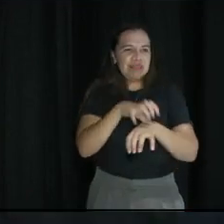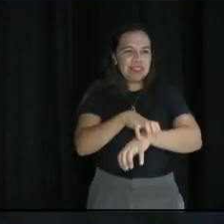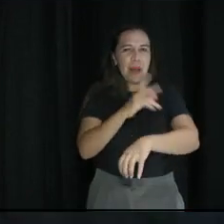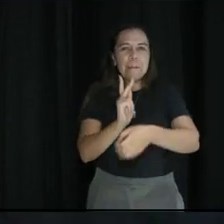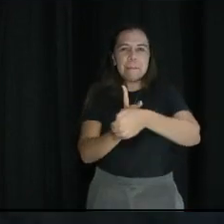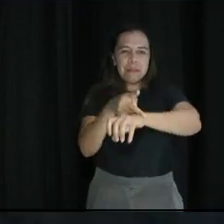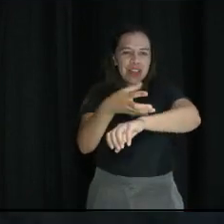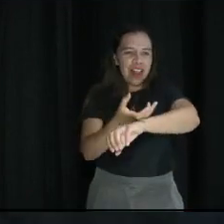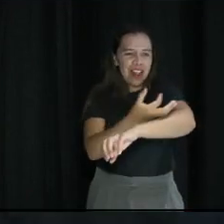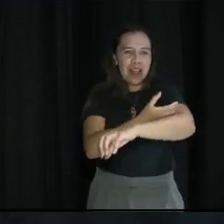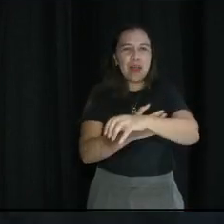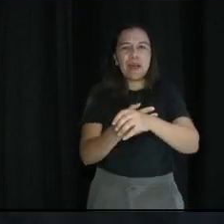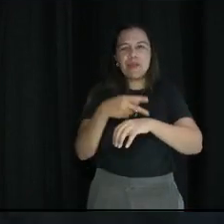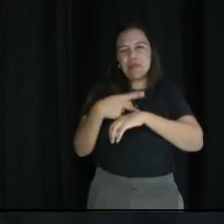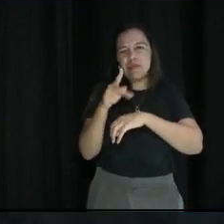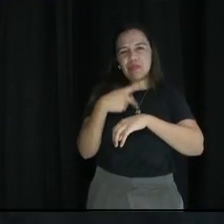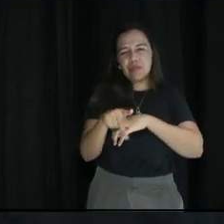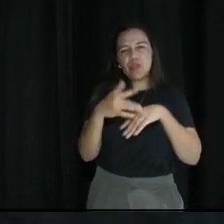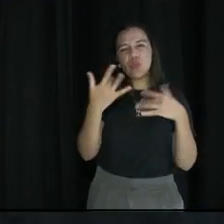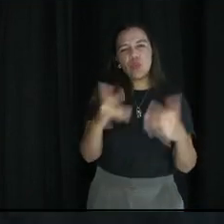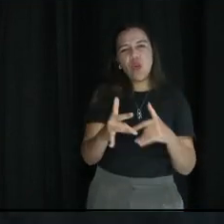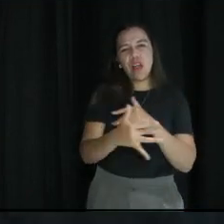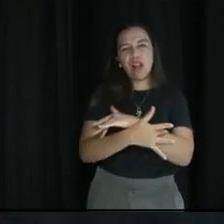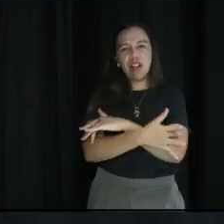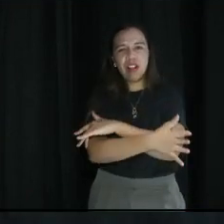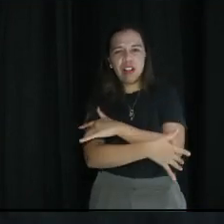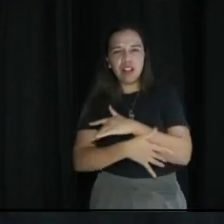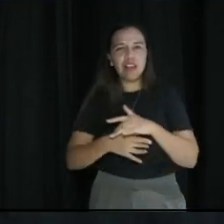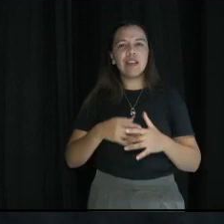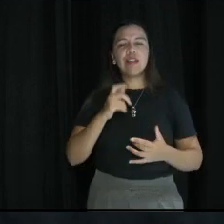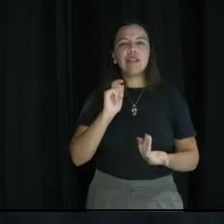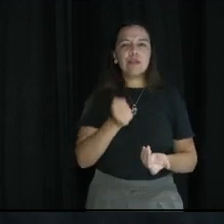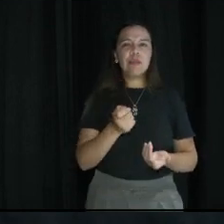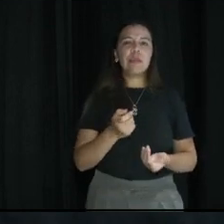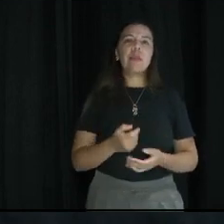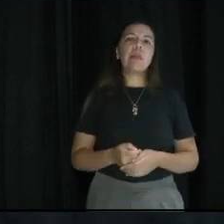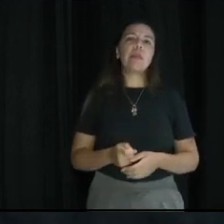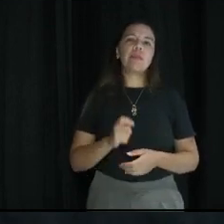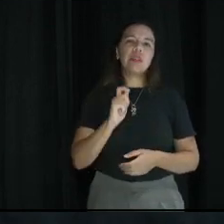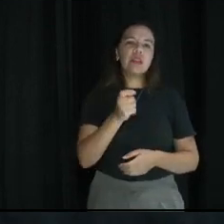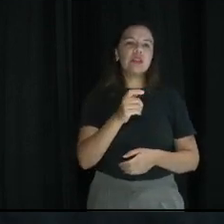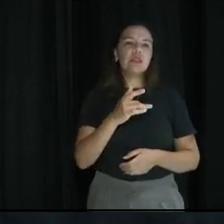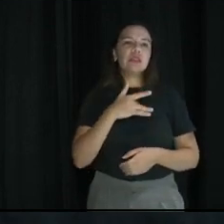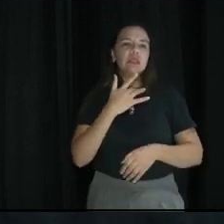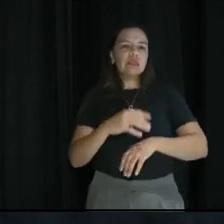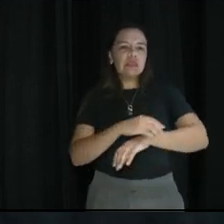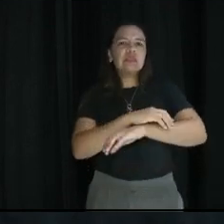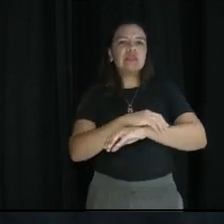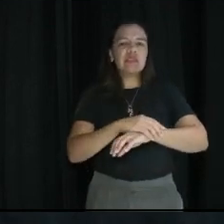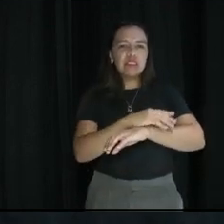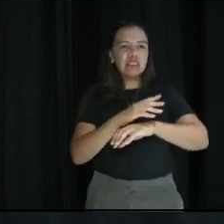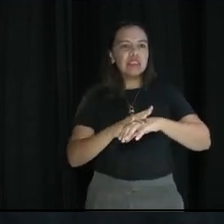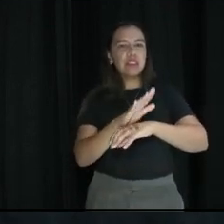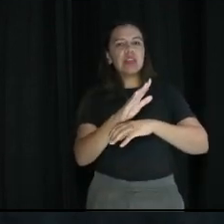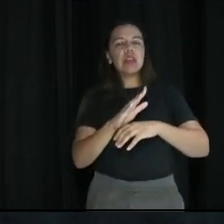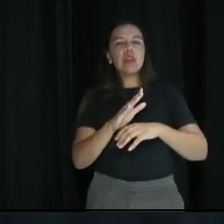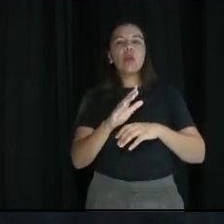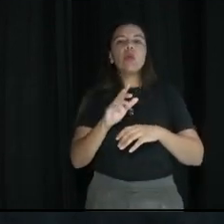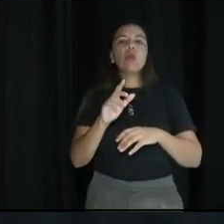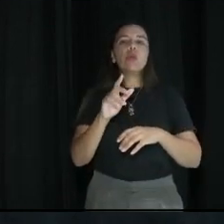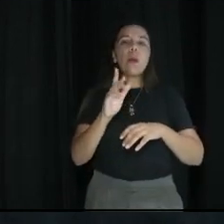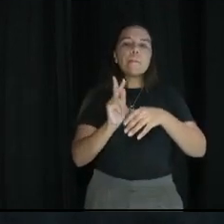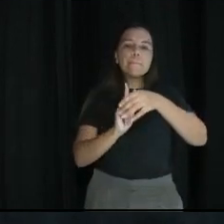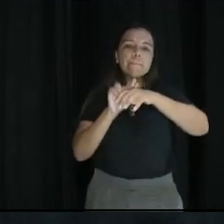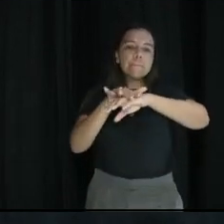y esto le hacía o le ocasionaba al animal, cada que su